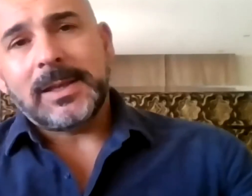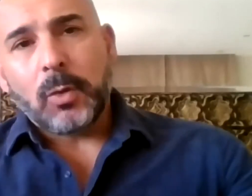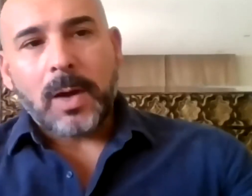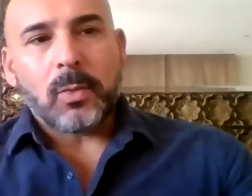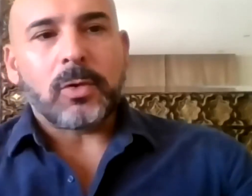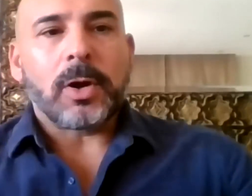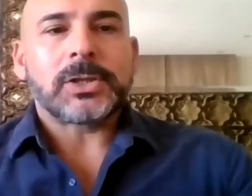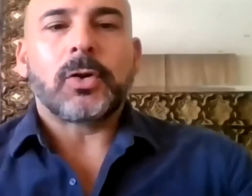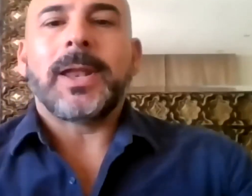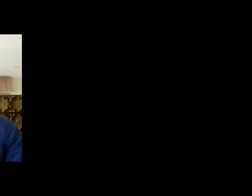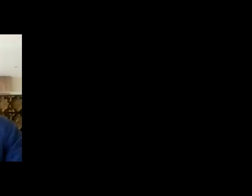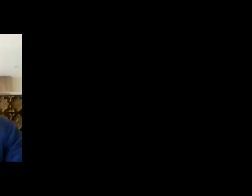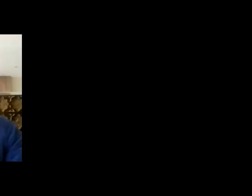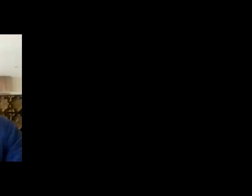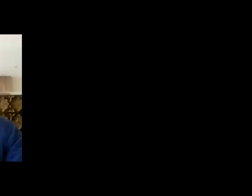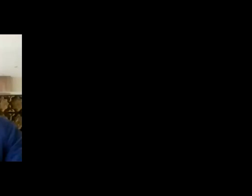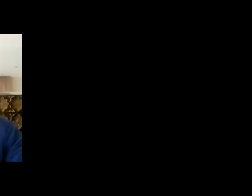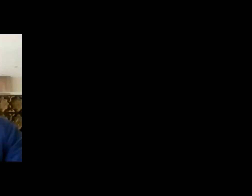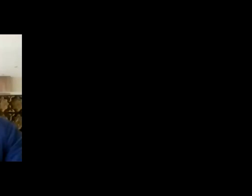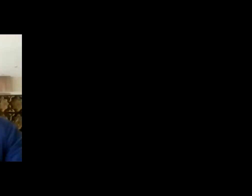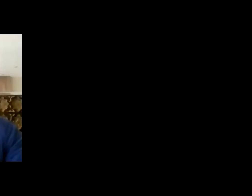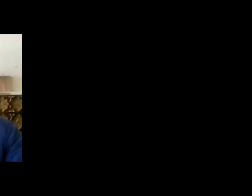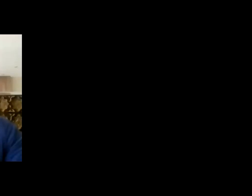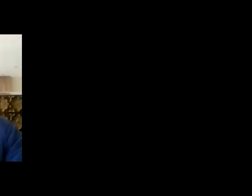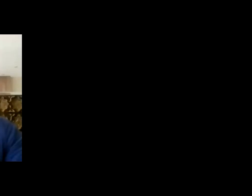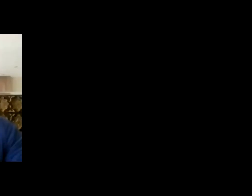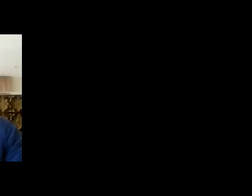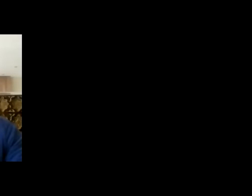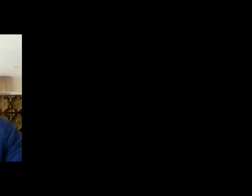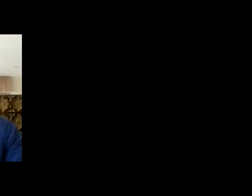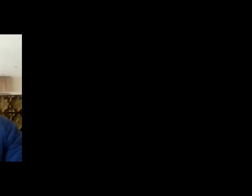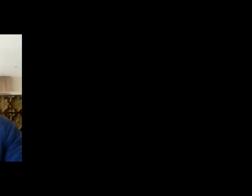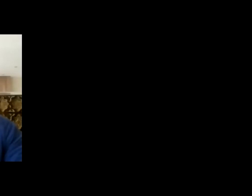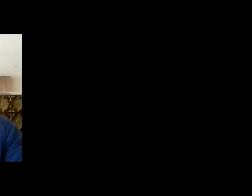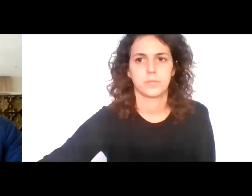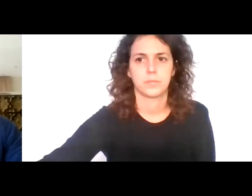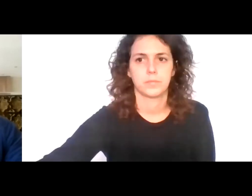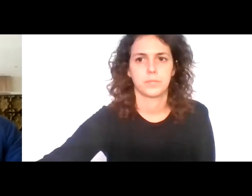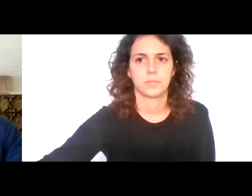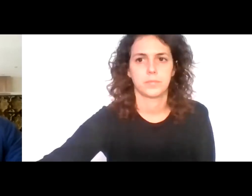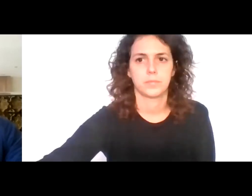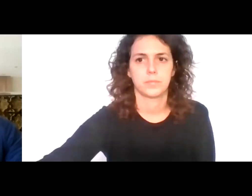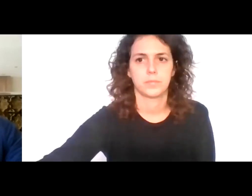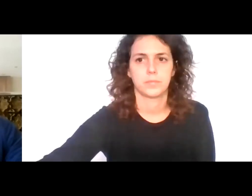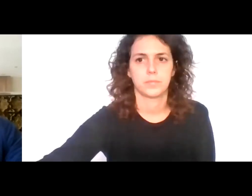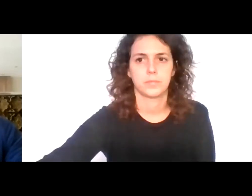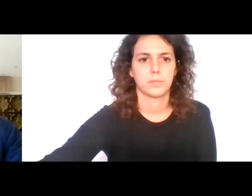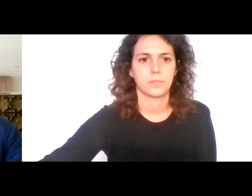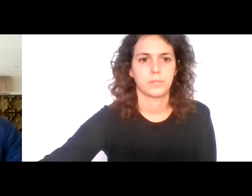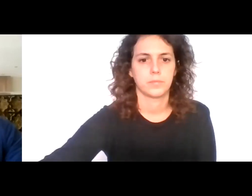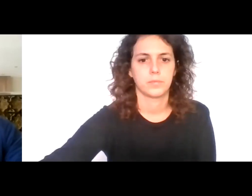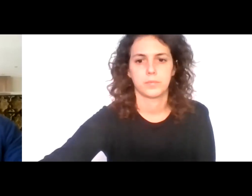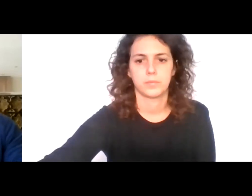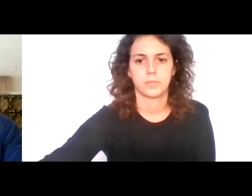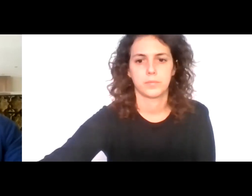Este es sin duda un congreso necesario, un aula común en la que entre todos mejorar en la medida de lo posible la calidad de